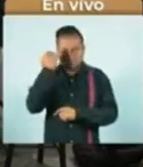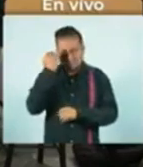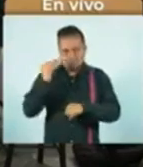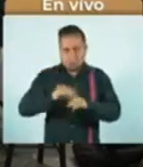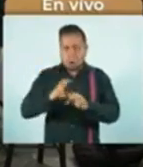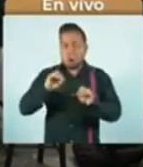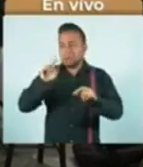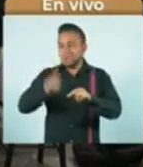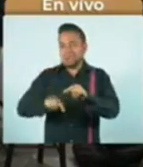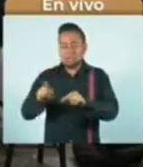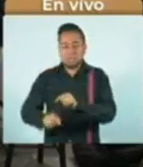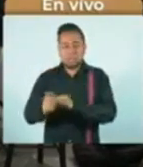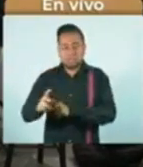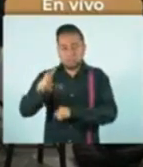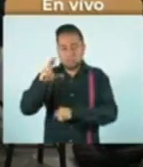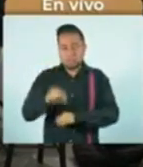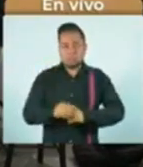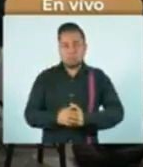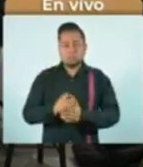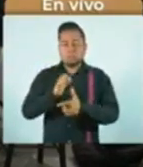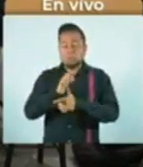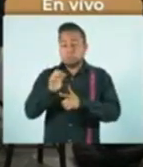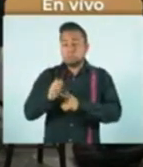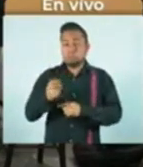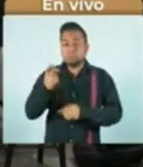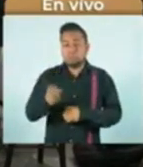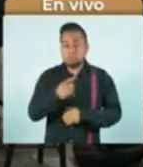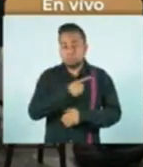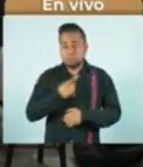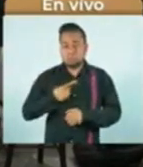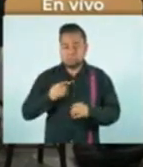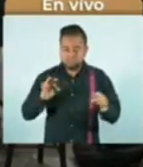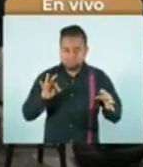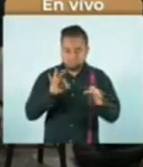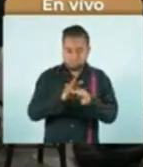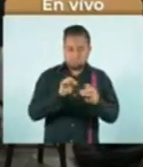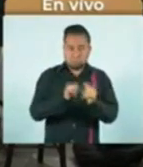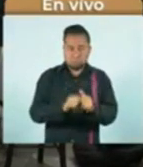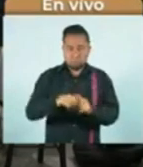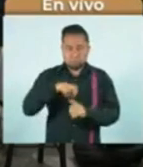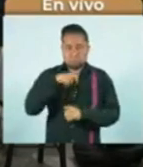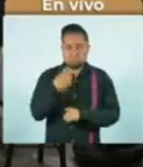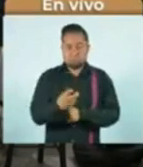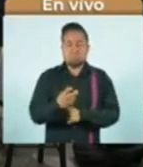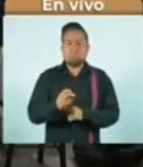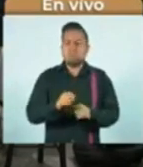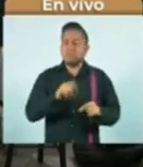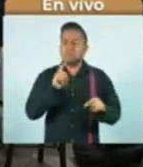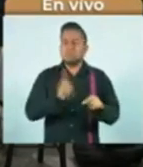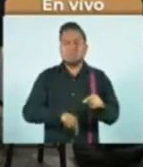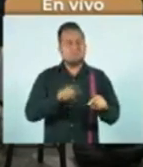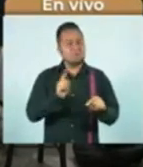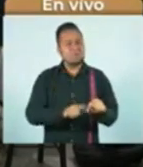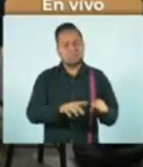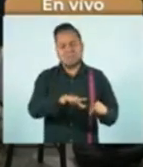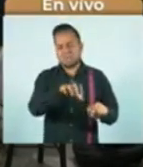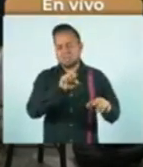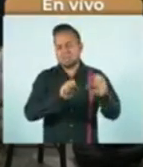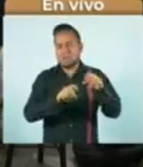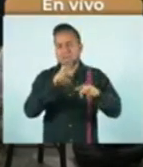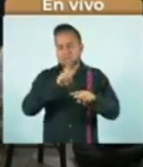despojo. Y entonces tenemos que estar alineados en eso. Ya nos saquearon mucho